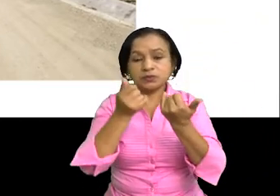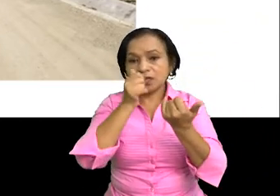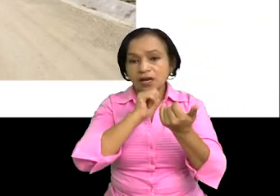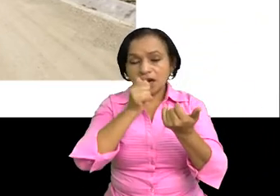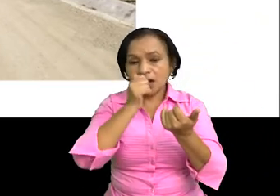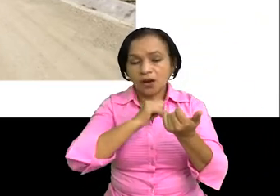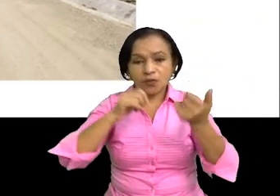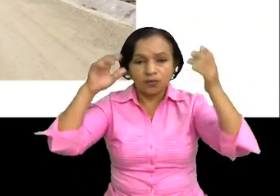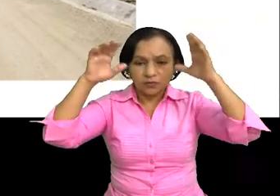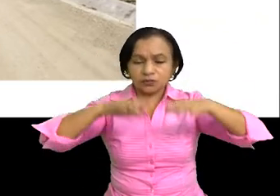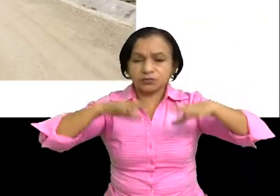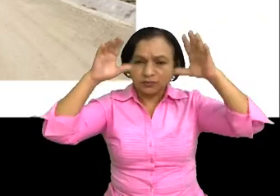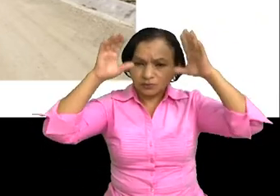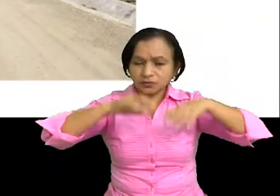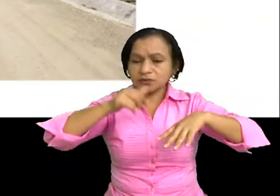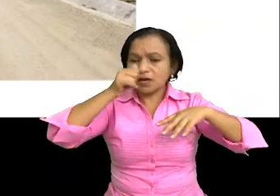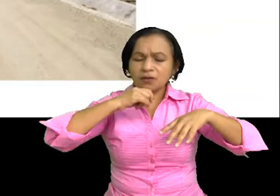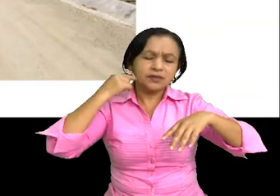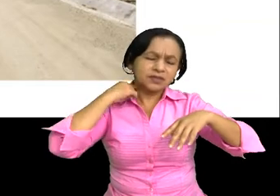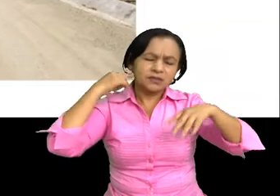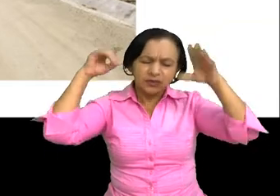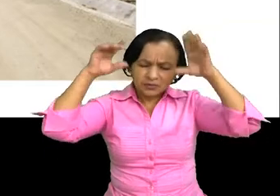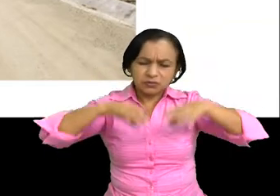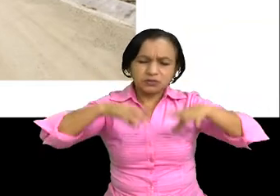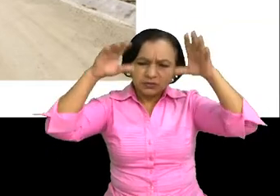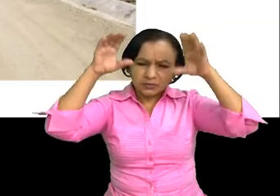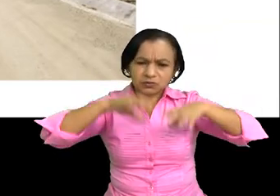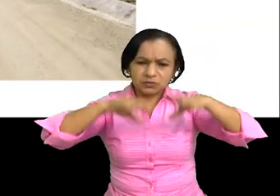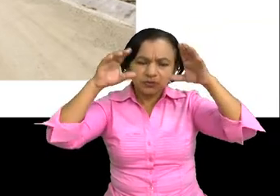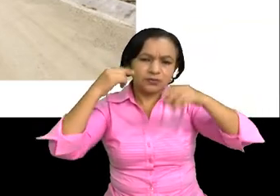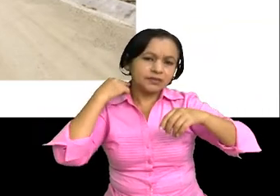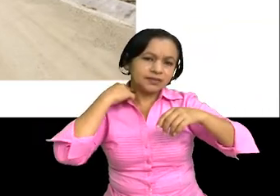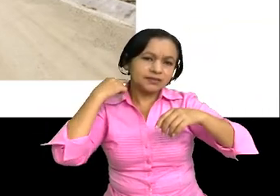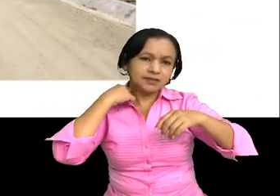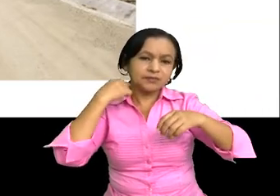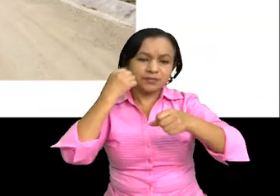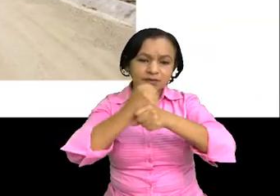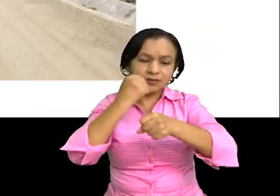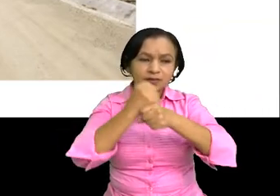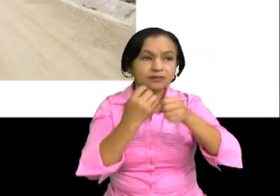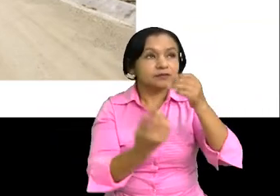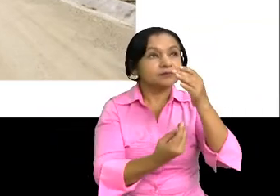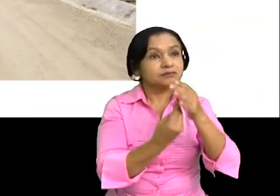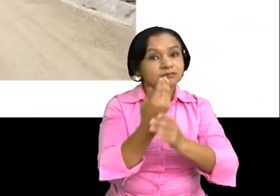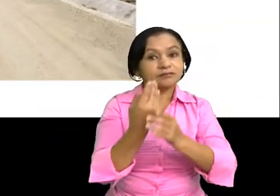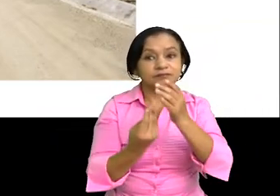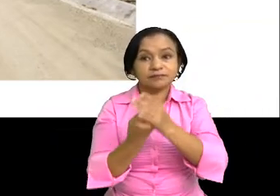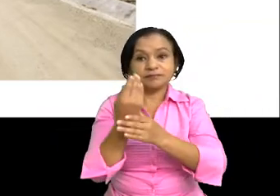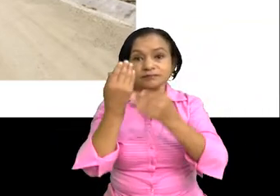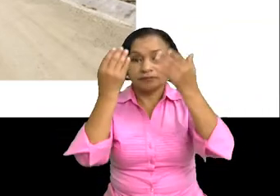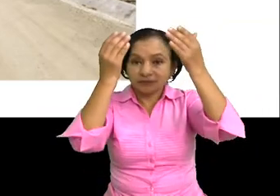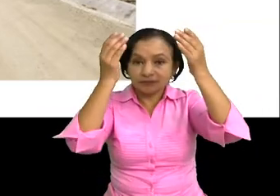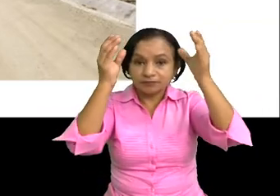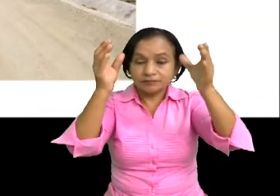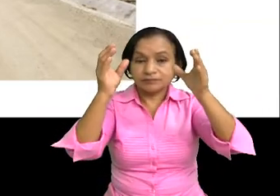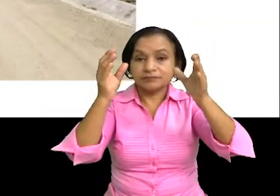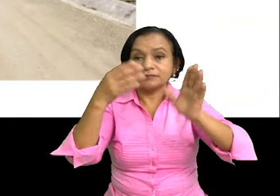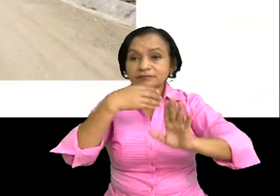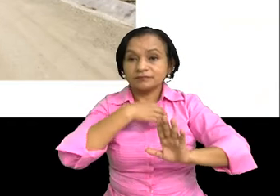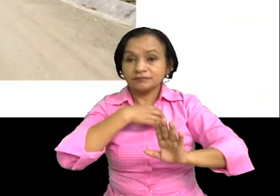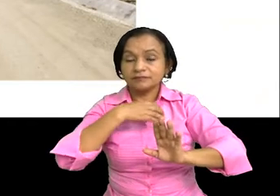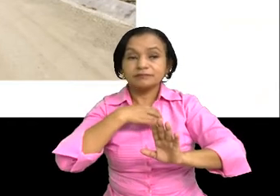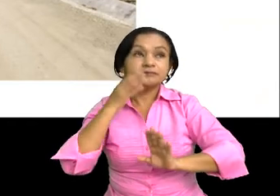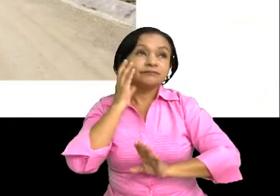los productores están, digamos, haciendo un esfuerzo extraordinario con la cultura, con la habilidad, con